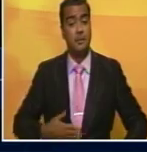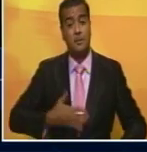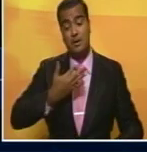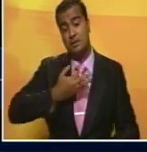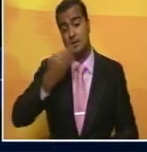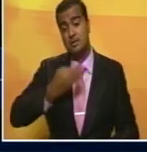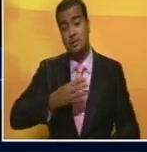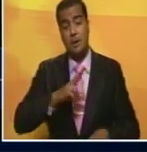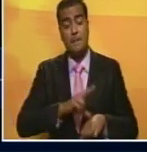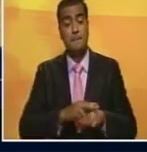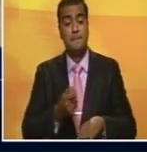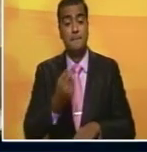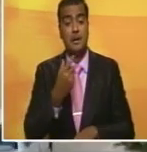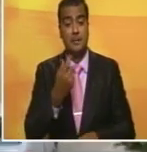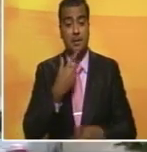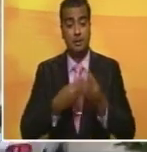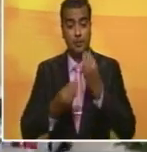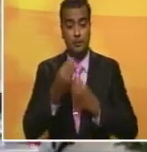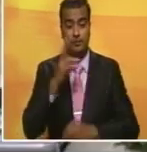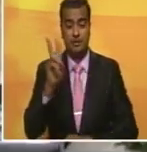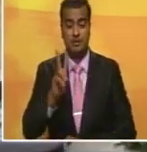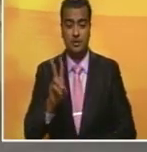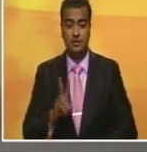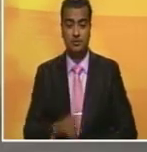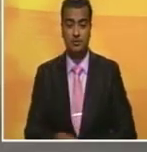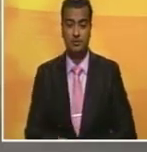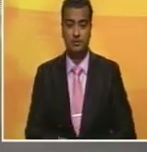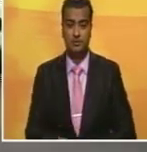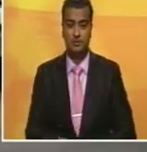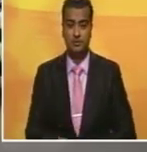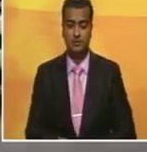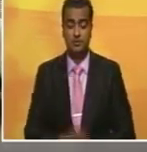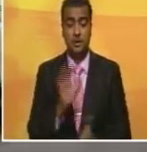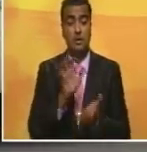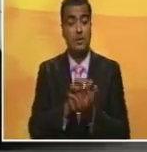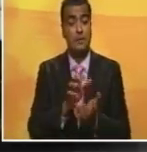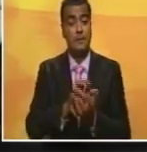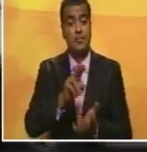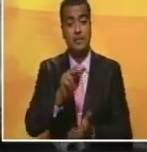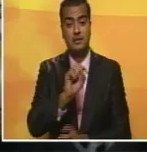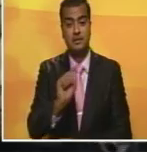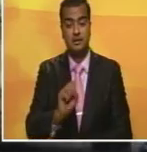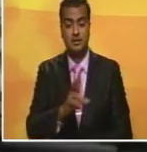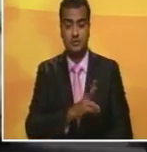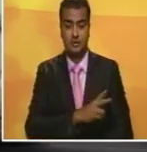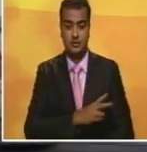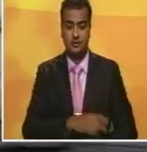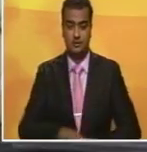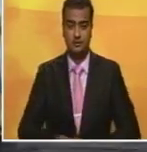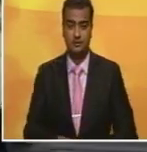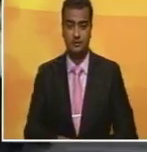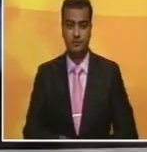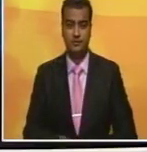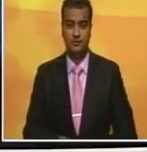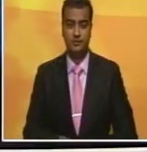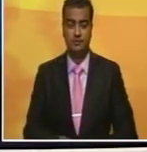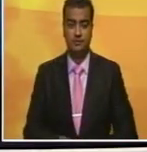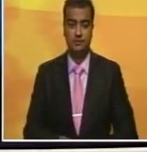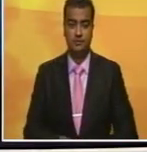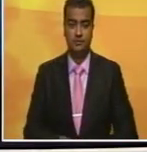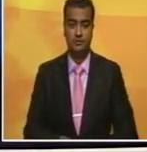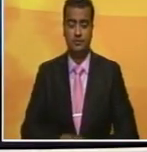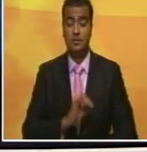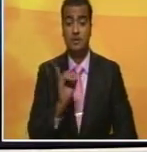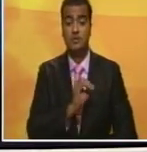garantice medicamentos y alimentos a los venezolanos. Desde el estado Nueva Esparta, Nelmari Salazar, Noticiero Venevisión.